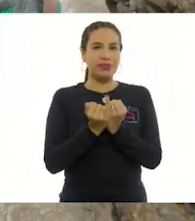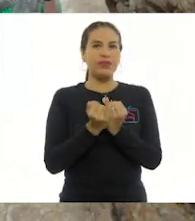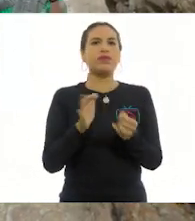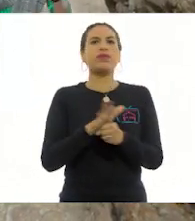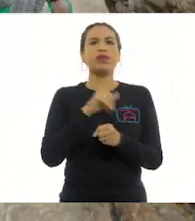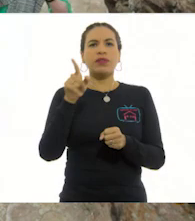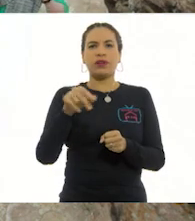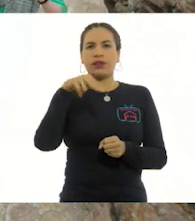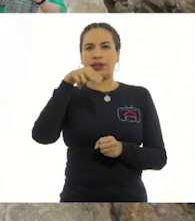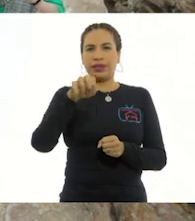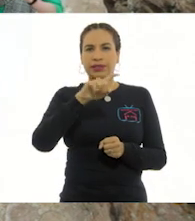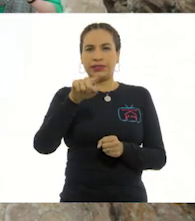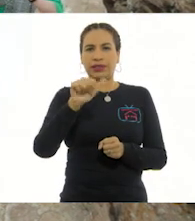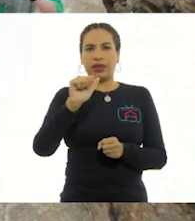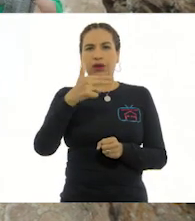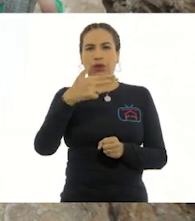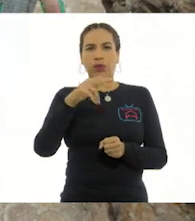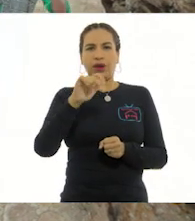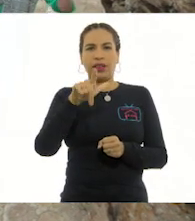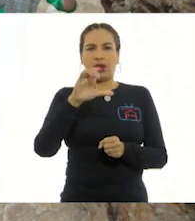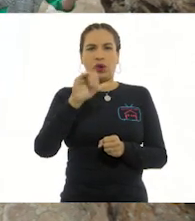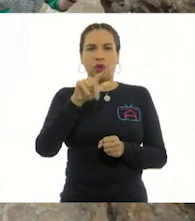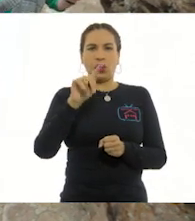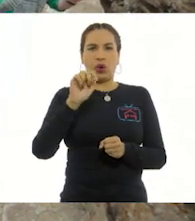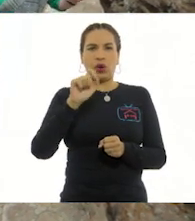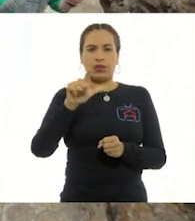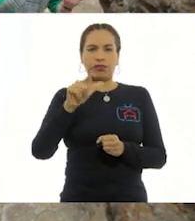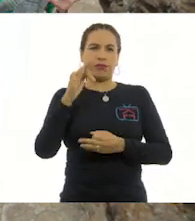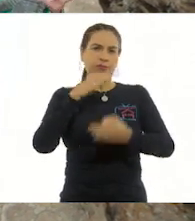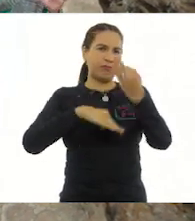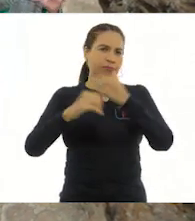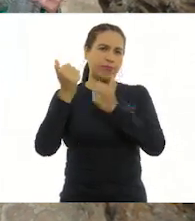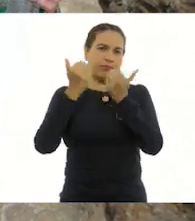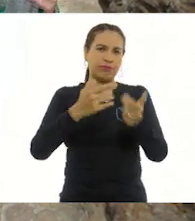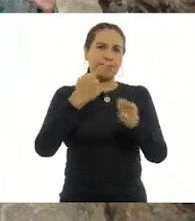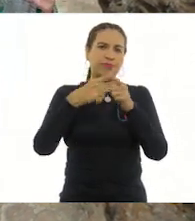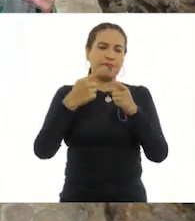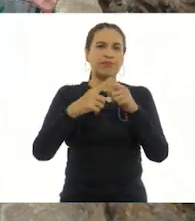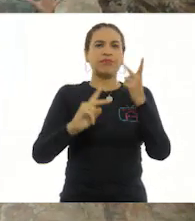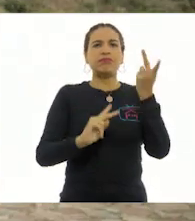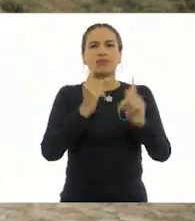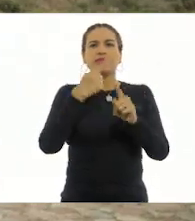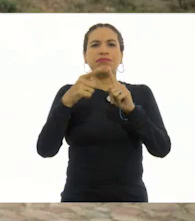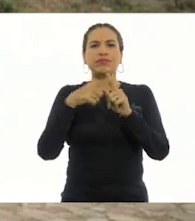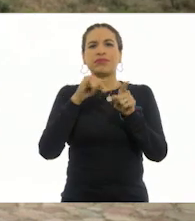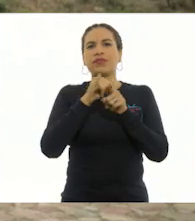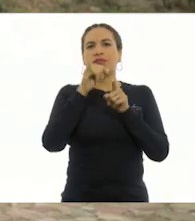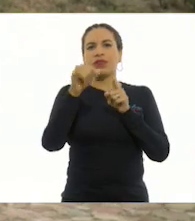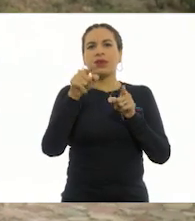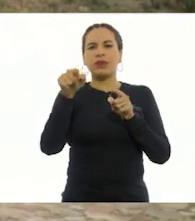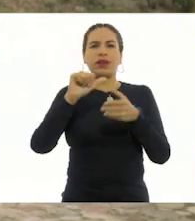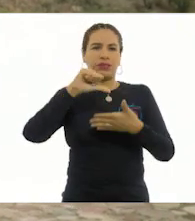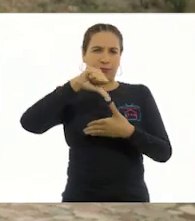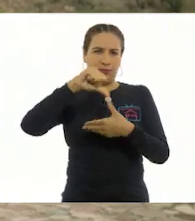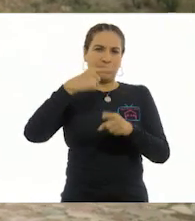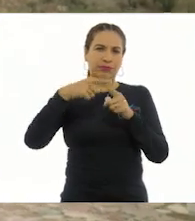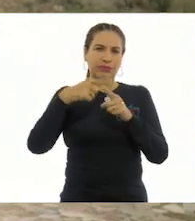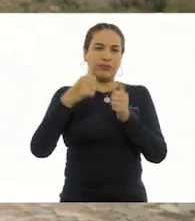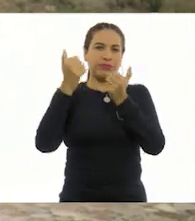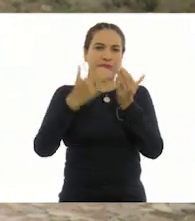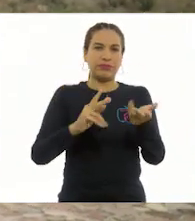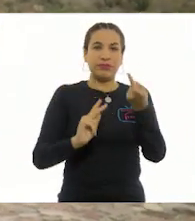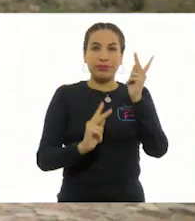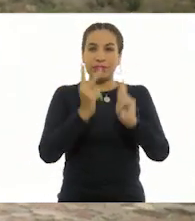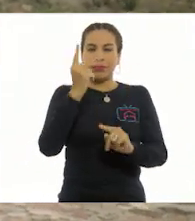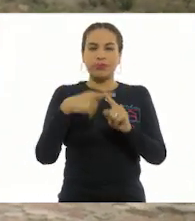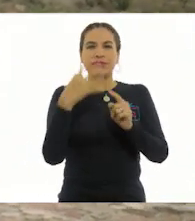porque Nezahualcóyotl mandó traer, como ya dijimos, plantas de todo el territorio, de lugares tan lejanos como Centroamérica, pero no nada más eran